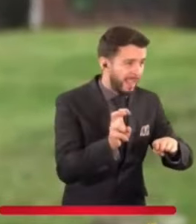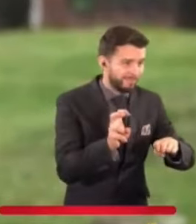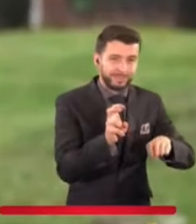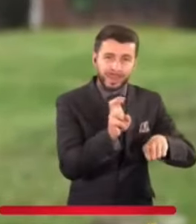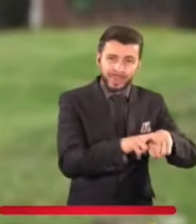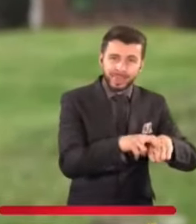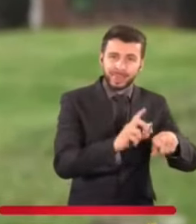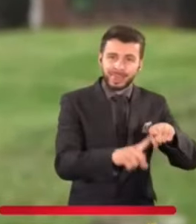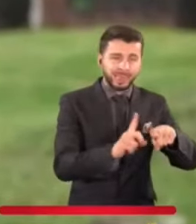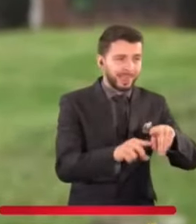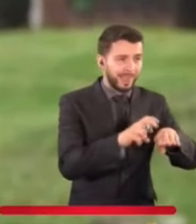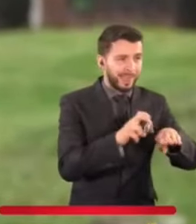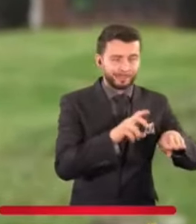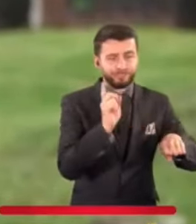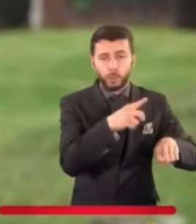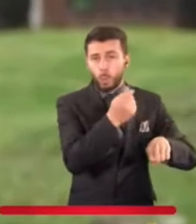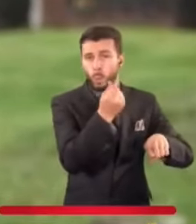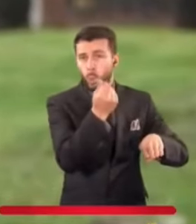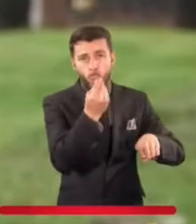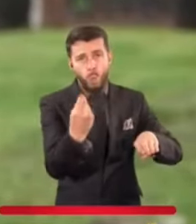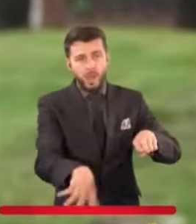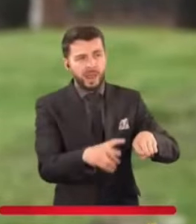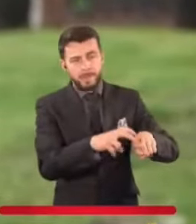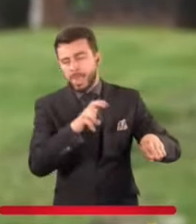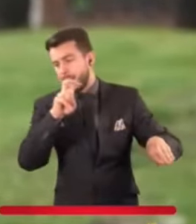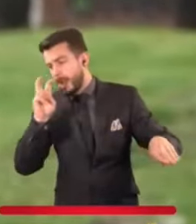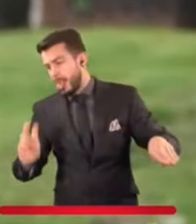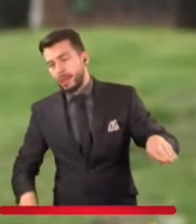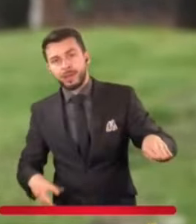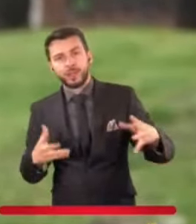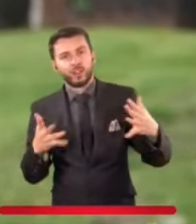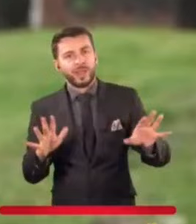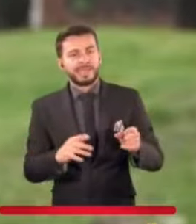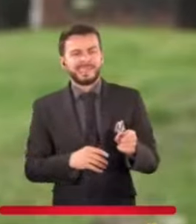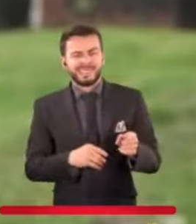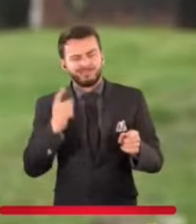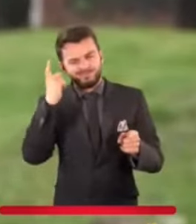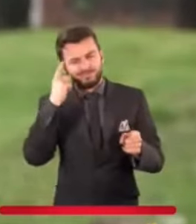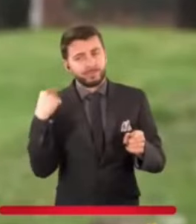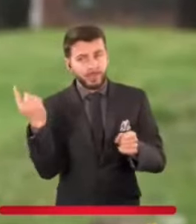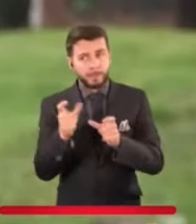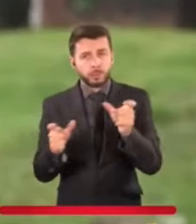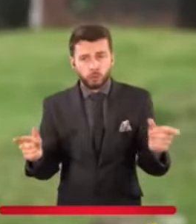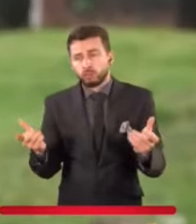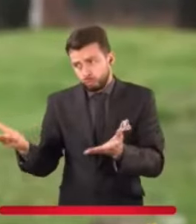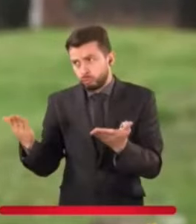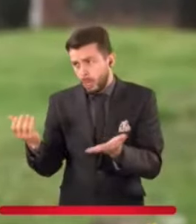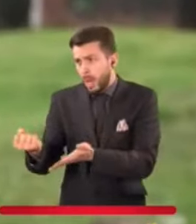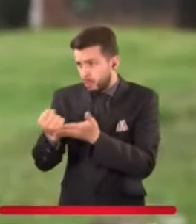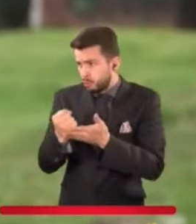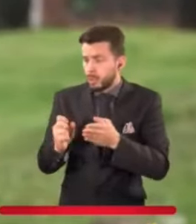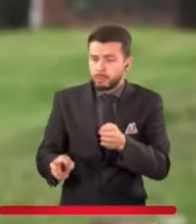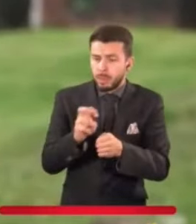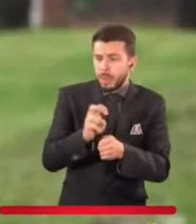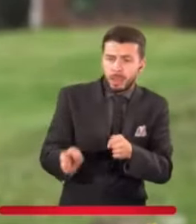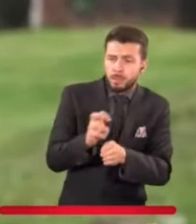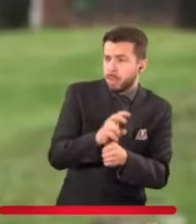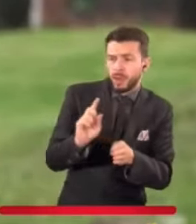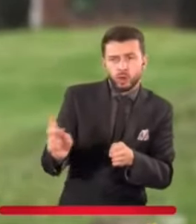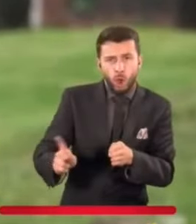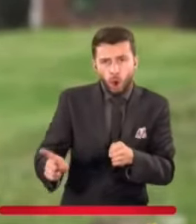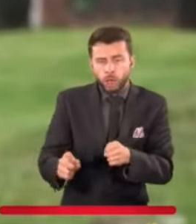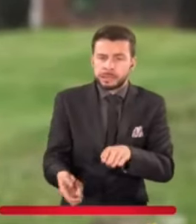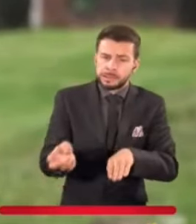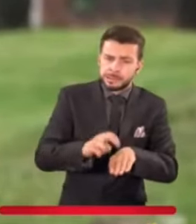público ha sido el incremento de las tarifas. Entonces queremos trabajar conjuntamente para que la gente se comprometa a ayudarnos, por ejemplo, a luchar contra la evasión,